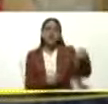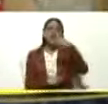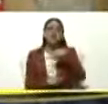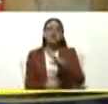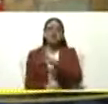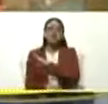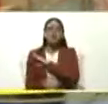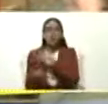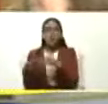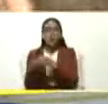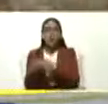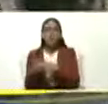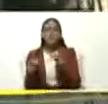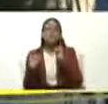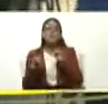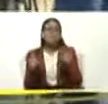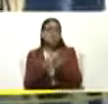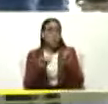mención industrial.